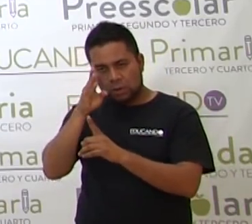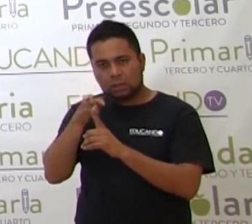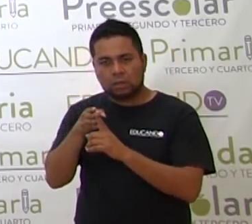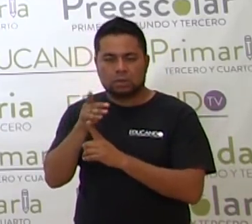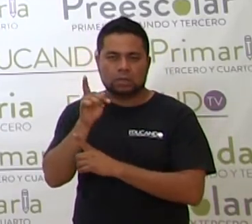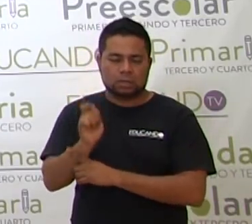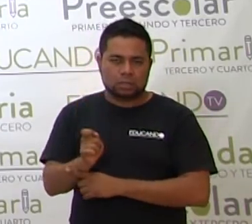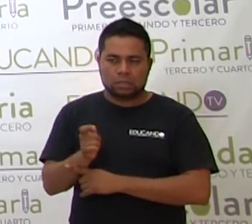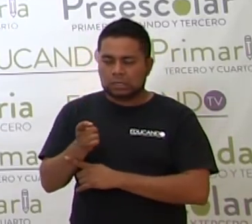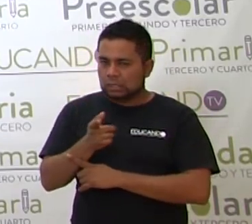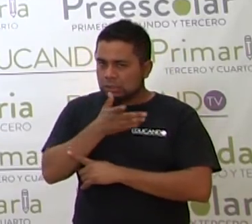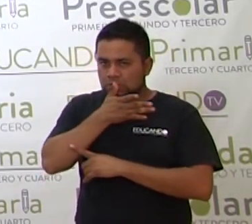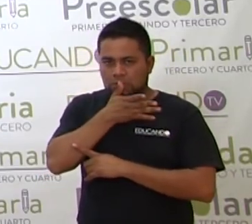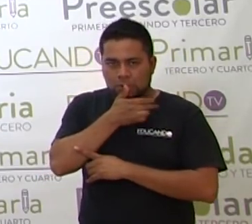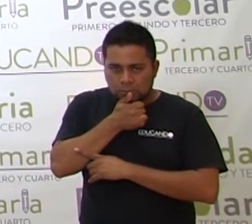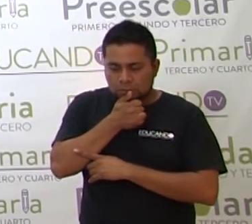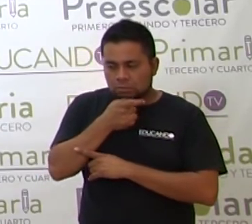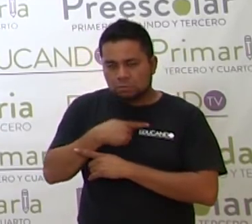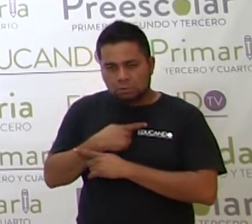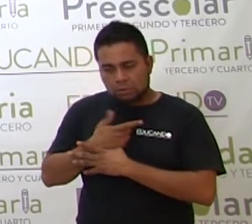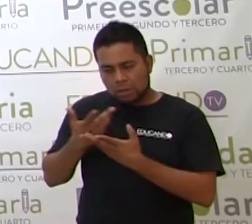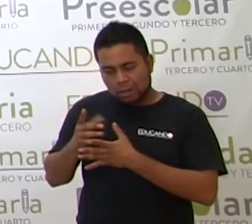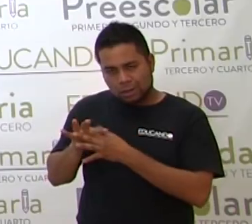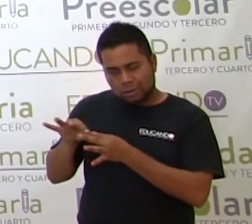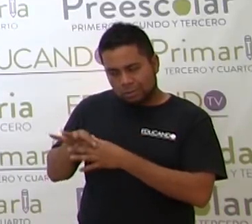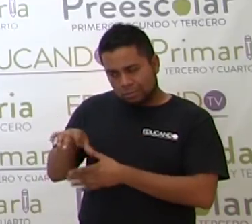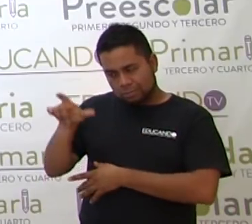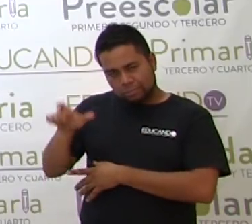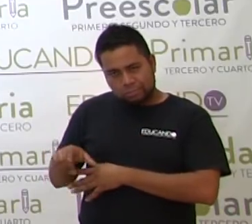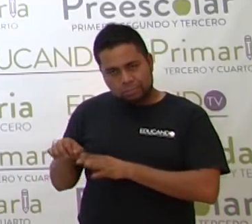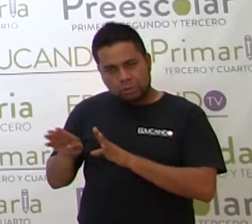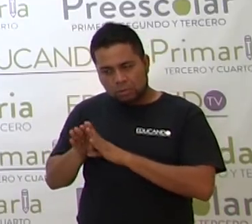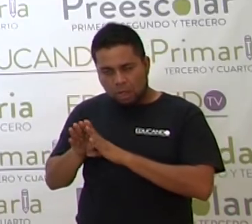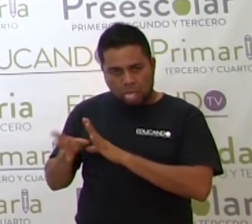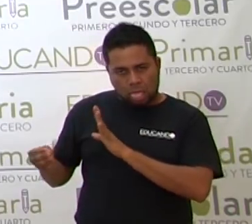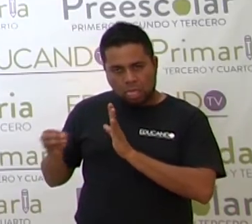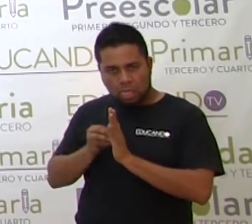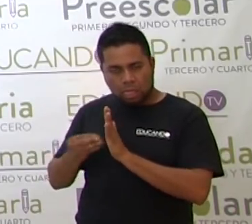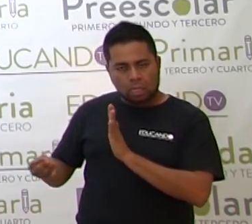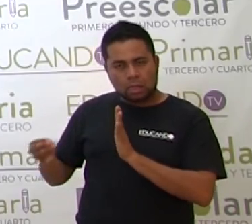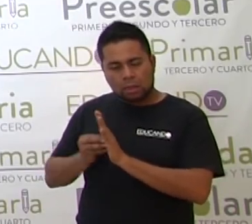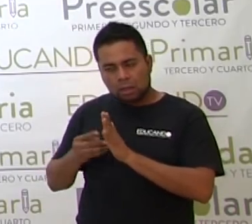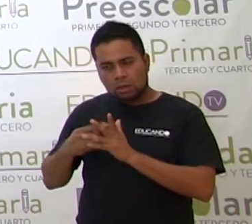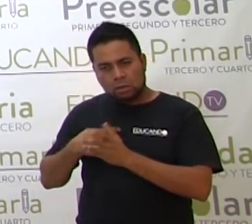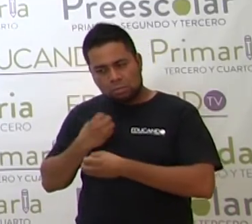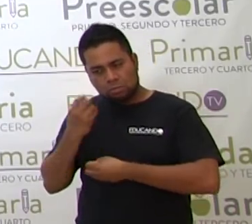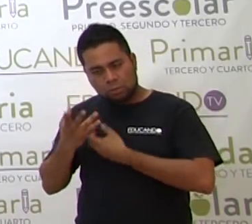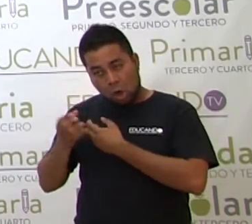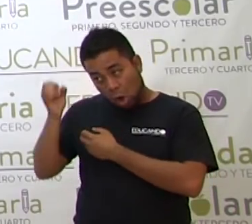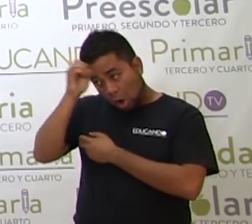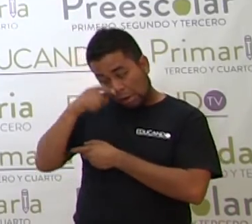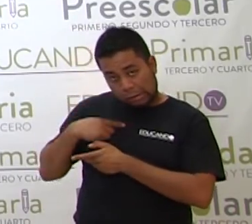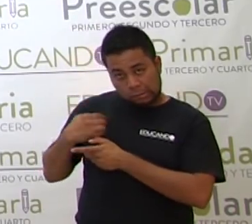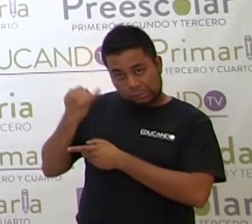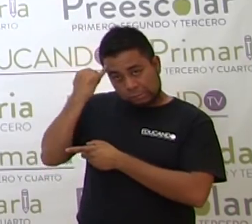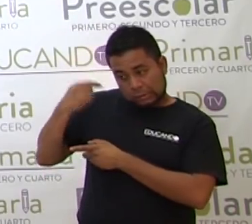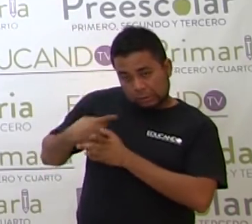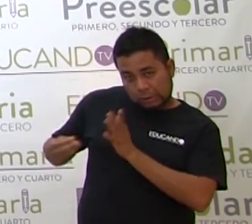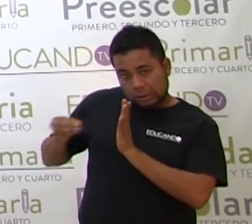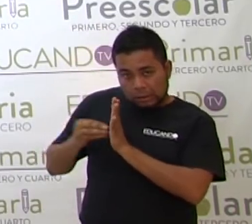no va a poderse hacer una descripción anexando o expresando opiniones